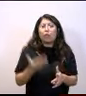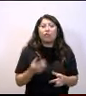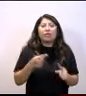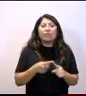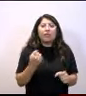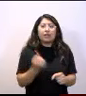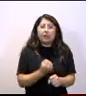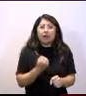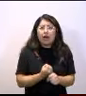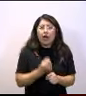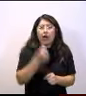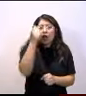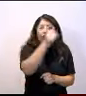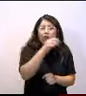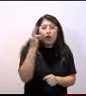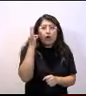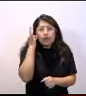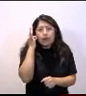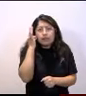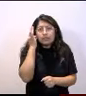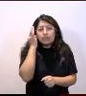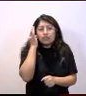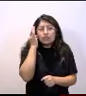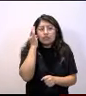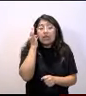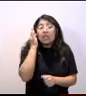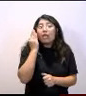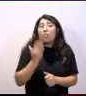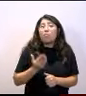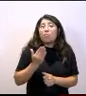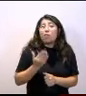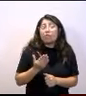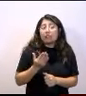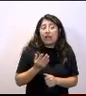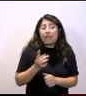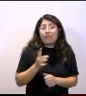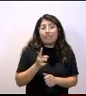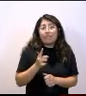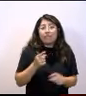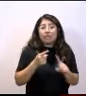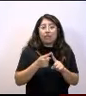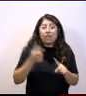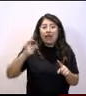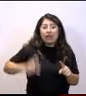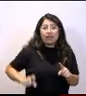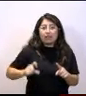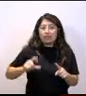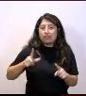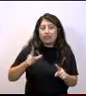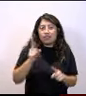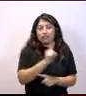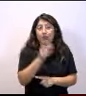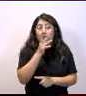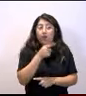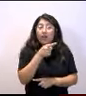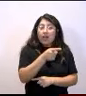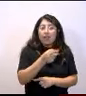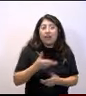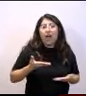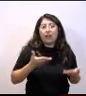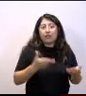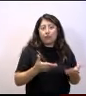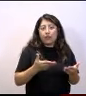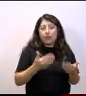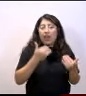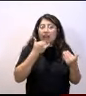trabajadores, para las trabajadoras y que no son tan importantes para las rentas altas que saldrán beneficiadas con